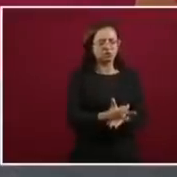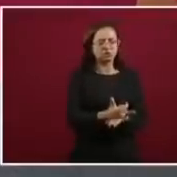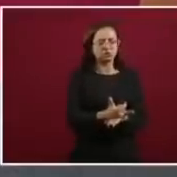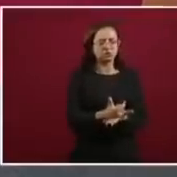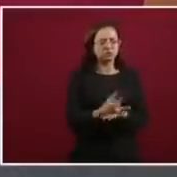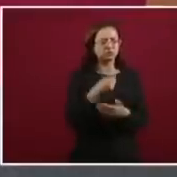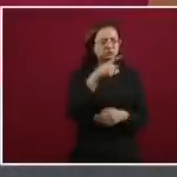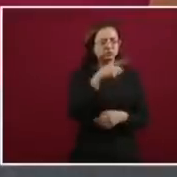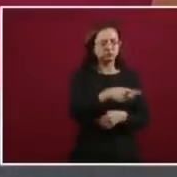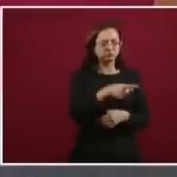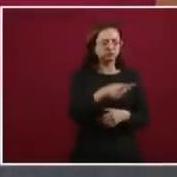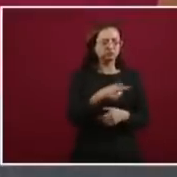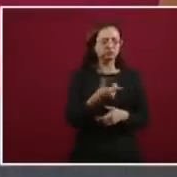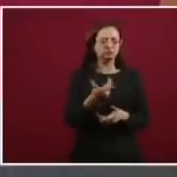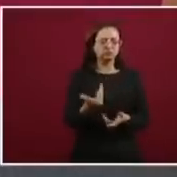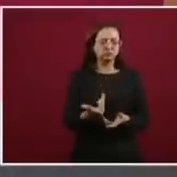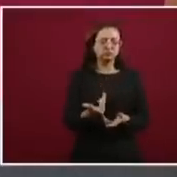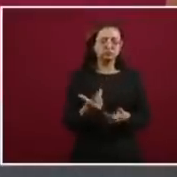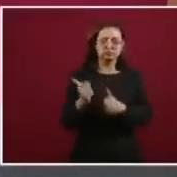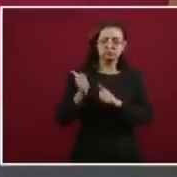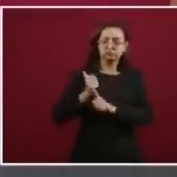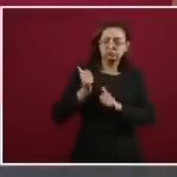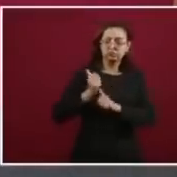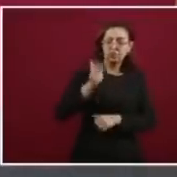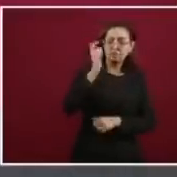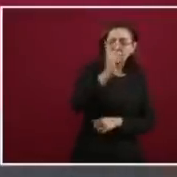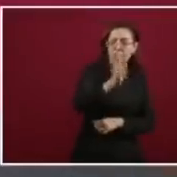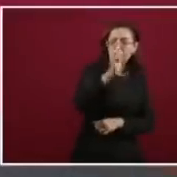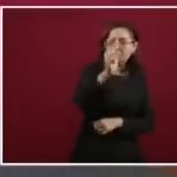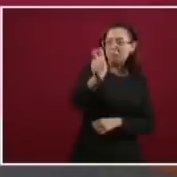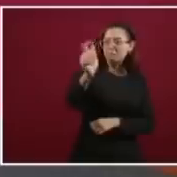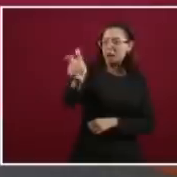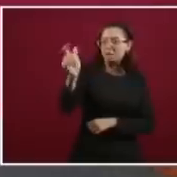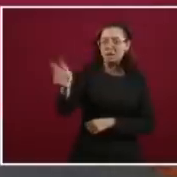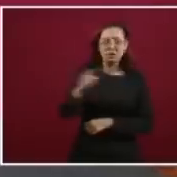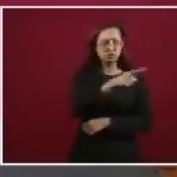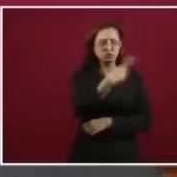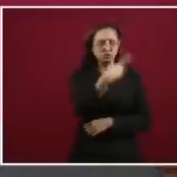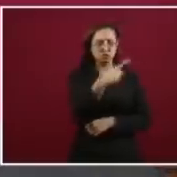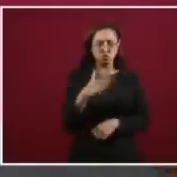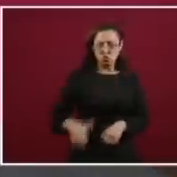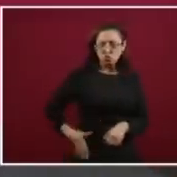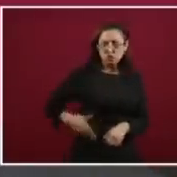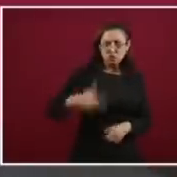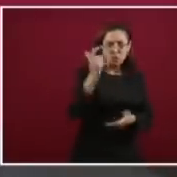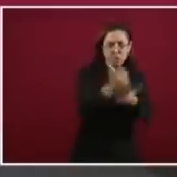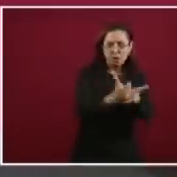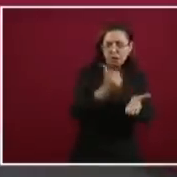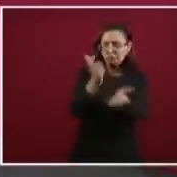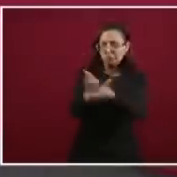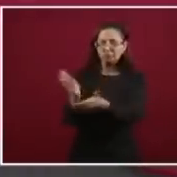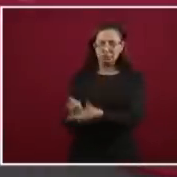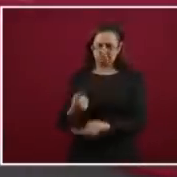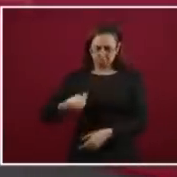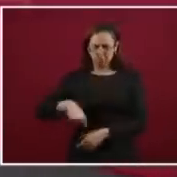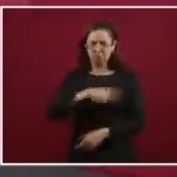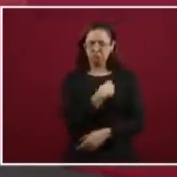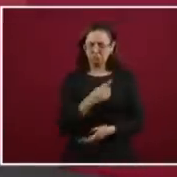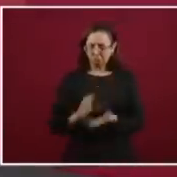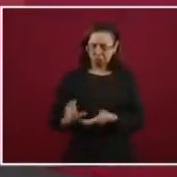invirtió en el pago de soldados la respuesta de rivapalacio fue